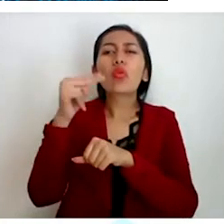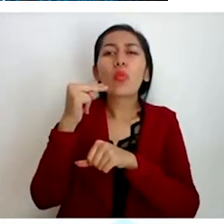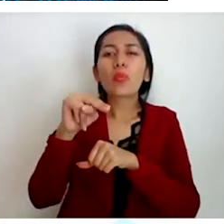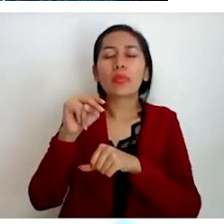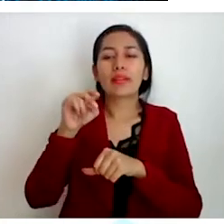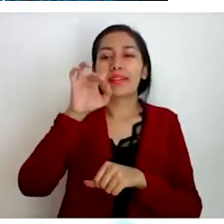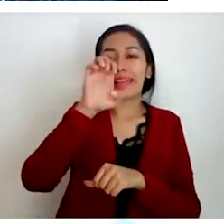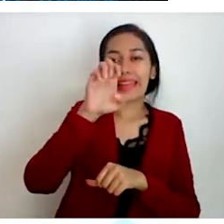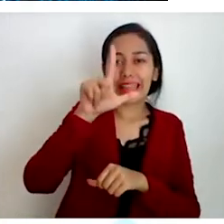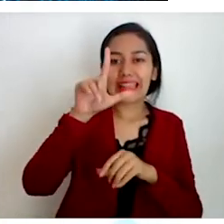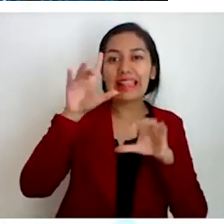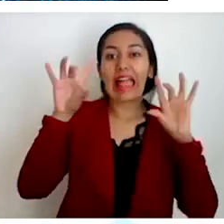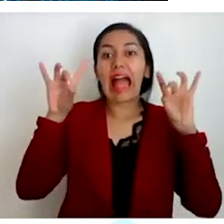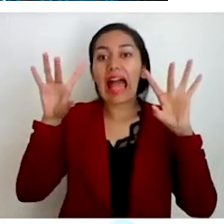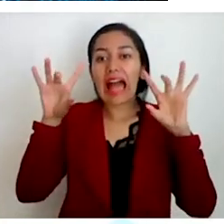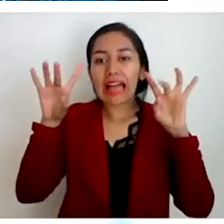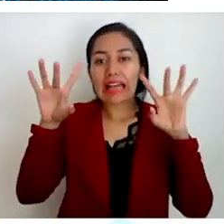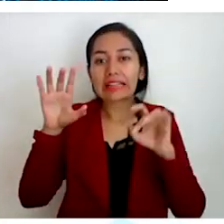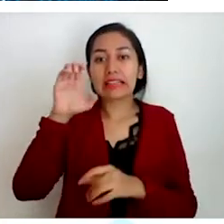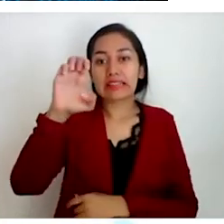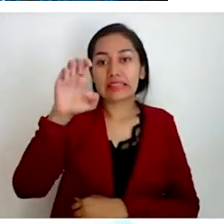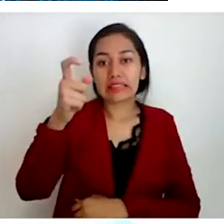del Desierto, donde es un